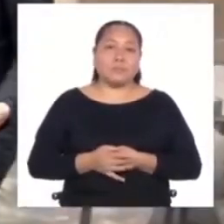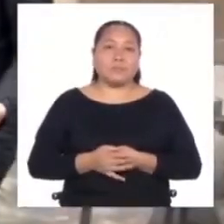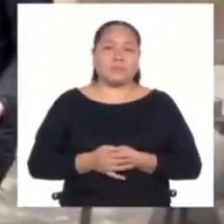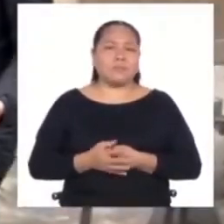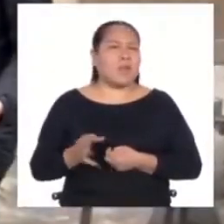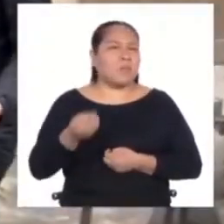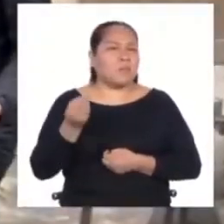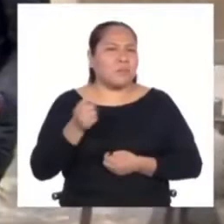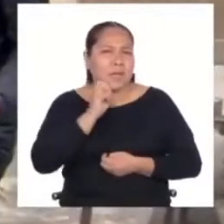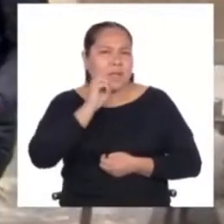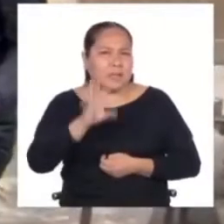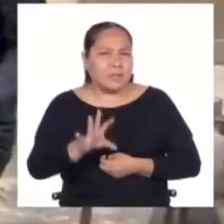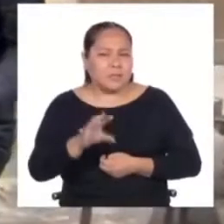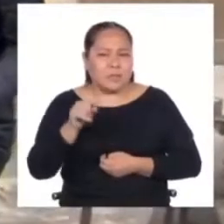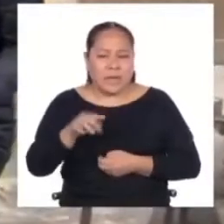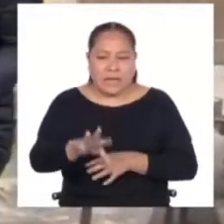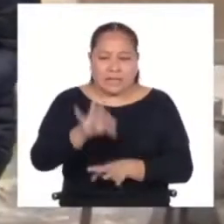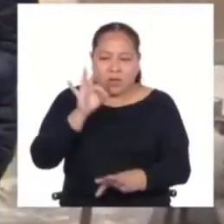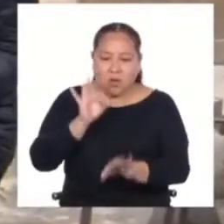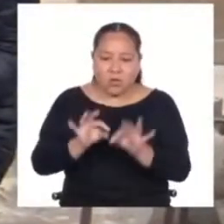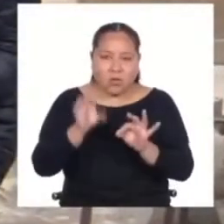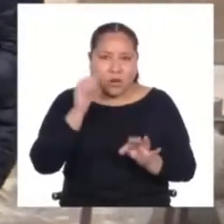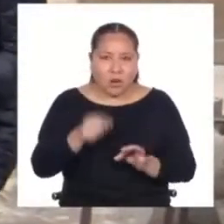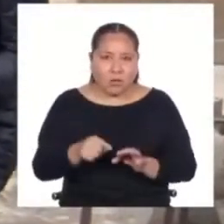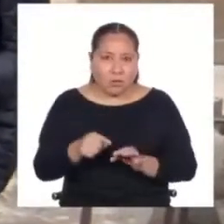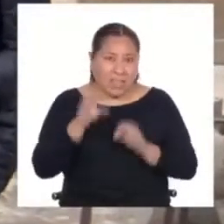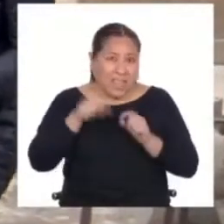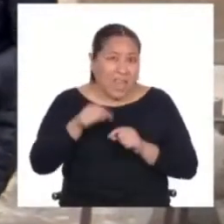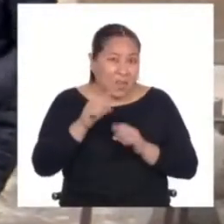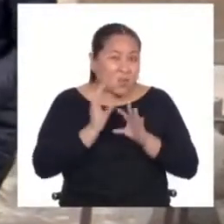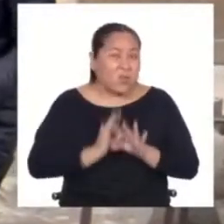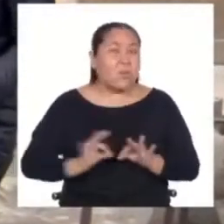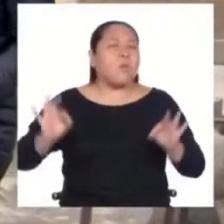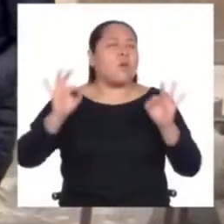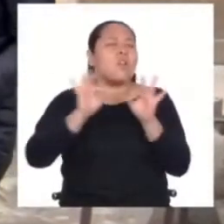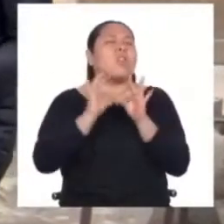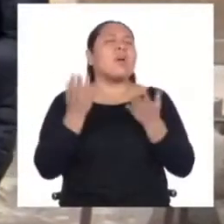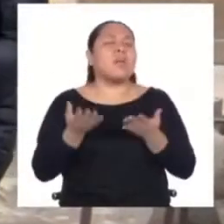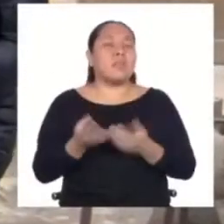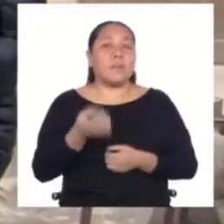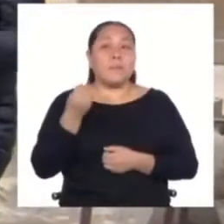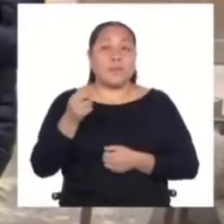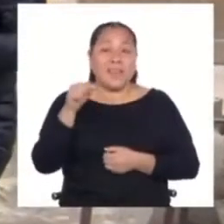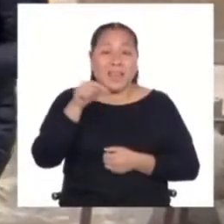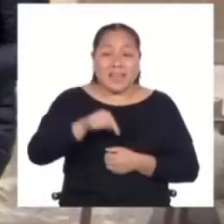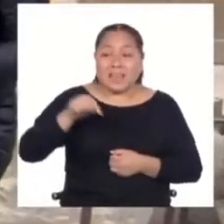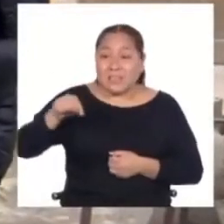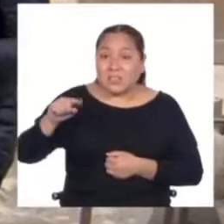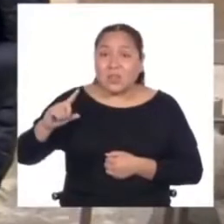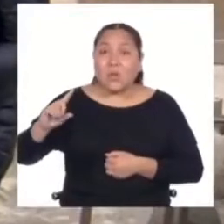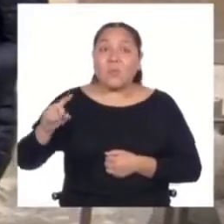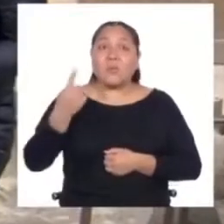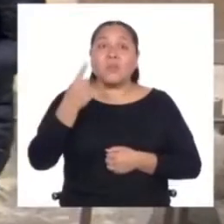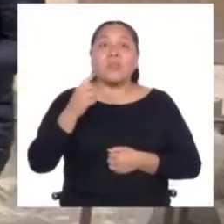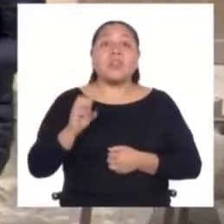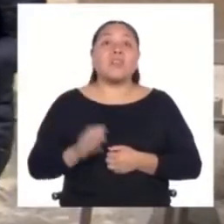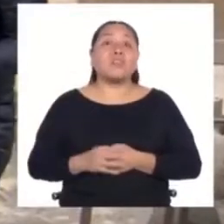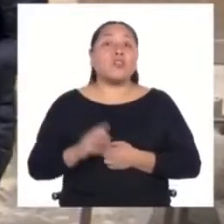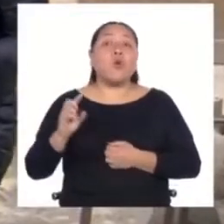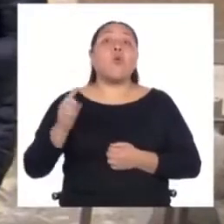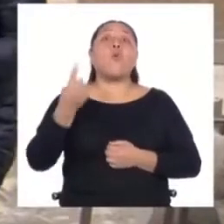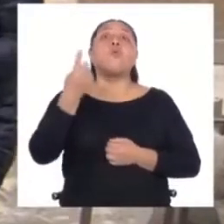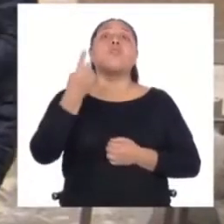¿Y por qué decimos que fue un hallazgo arqueológico importantísimo? Porque estos fueron los primeros y únicos restos